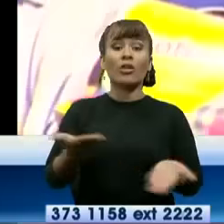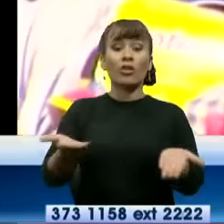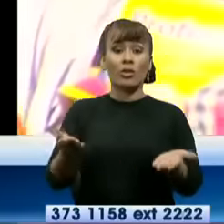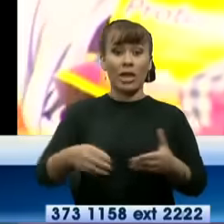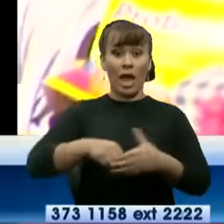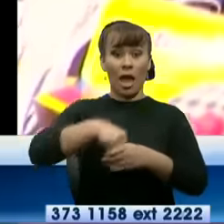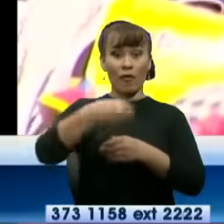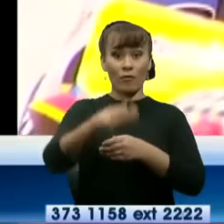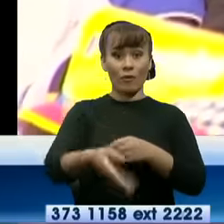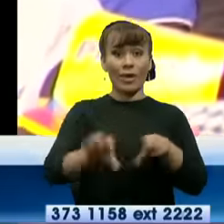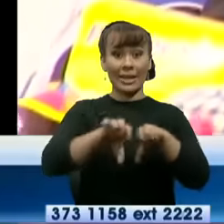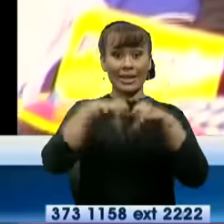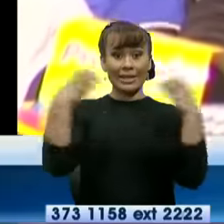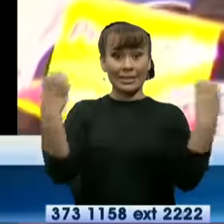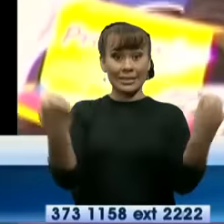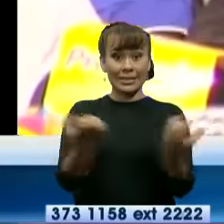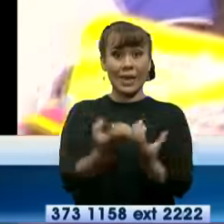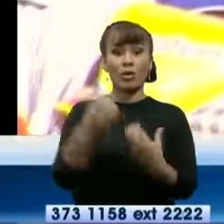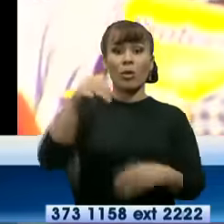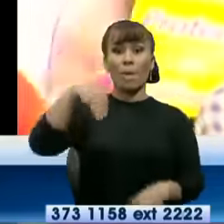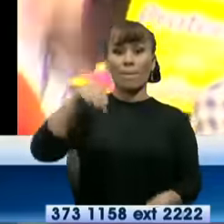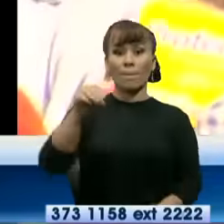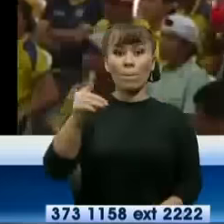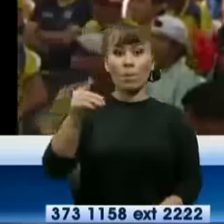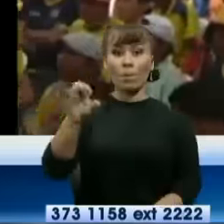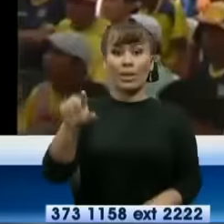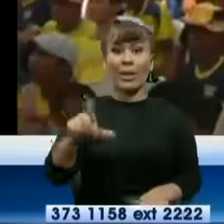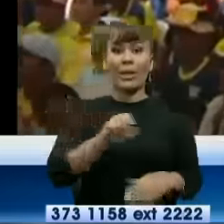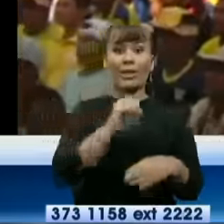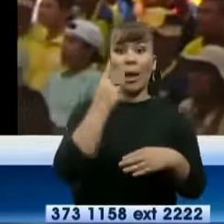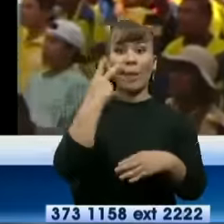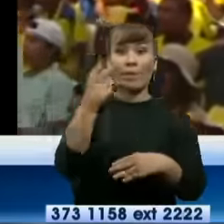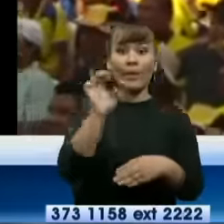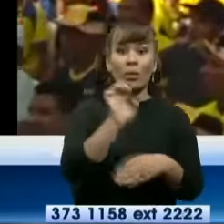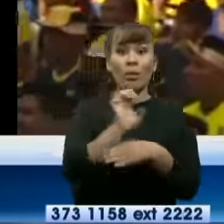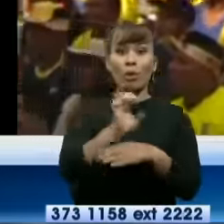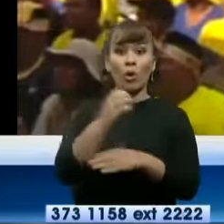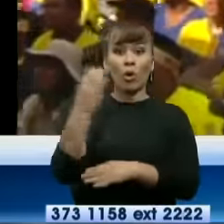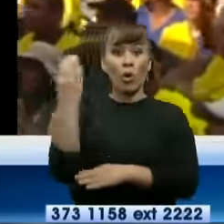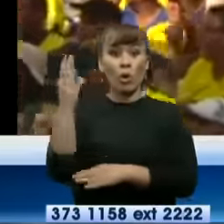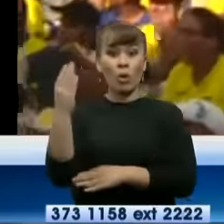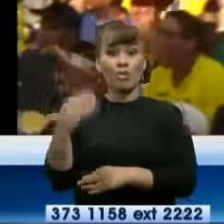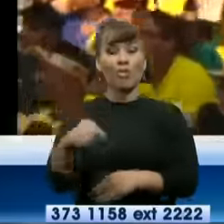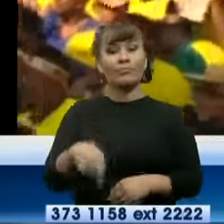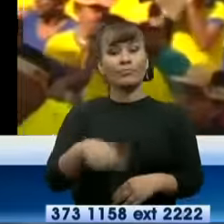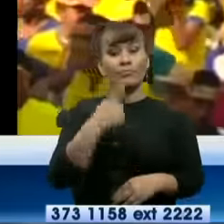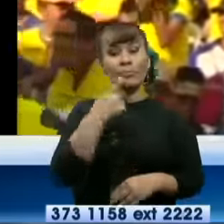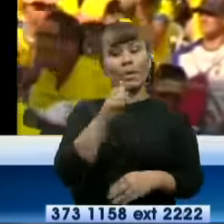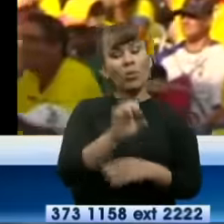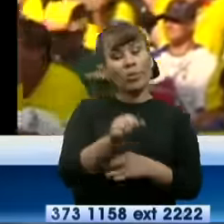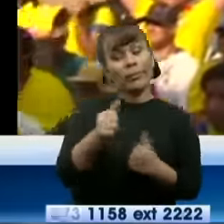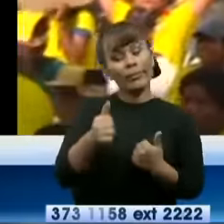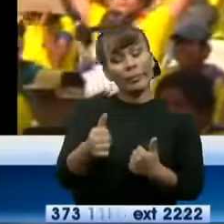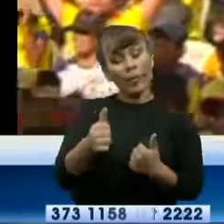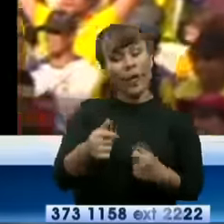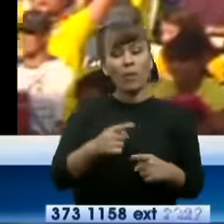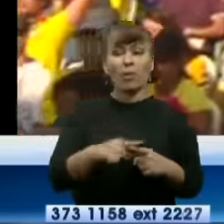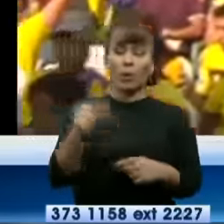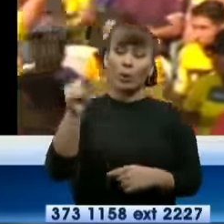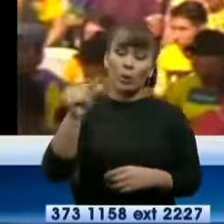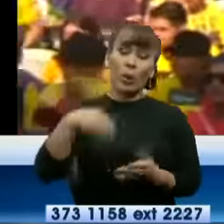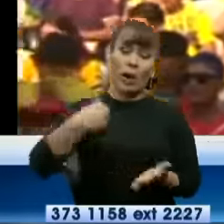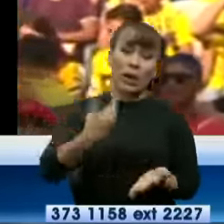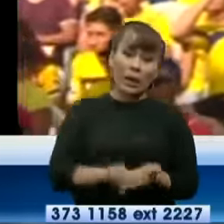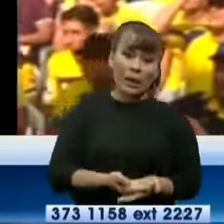del Estadio Modelo a disfrutar del partido Colombia-Ecuador aseguraron que la selección jugó de buena manera, que un tropezón en el